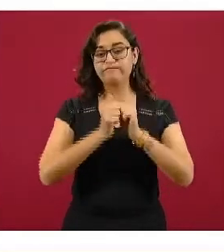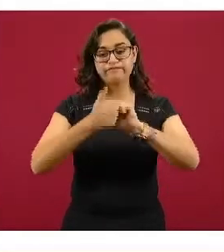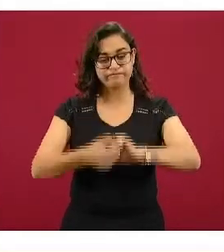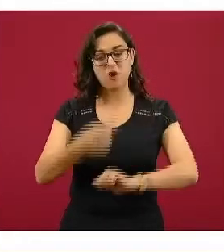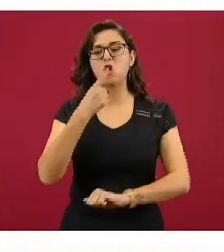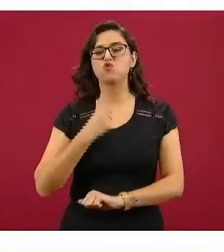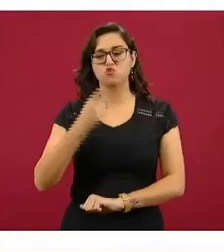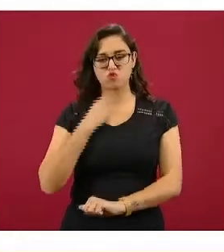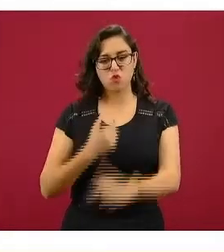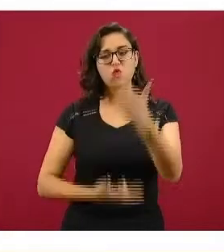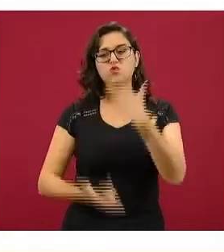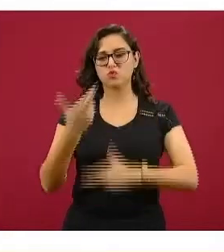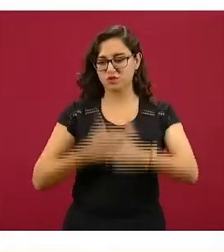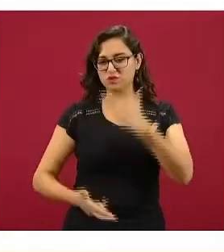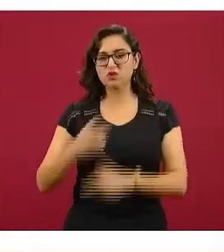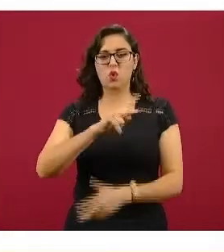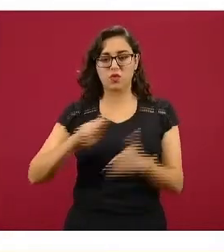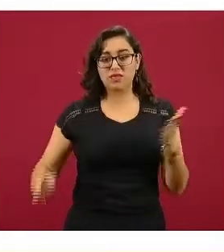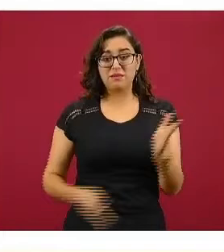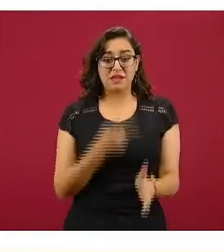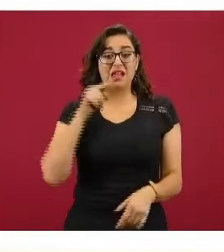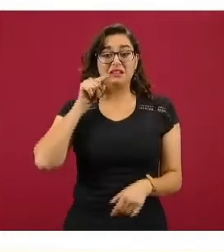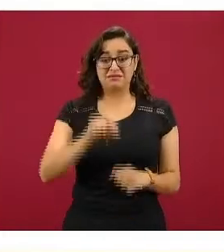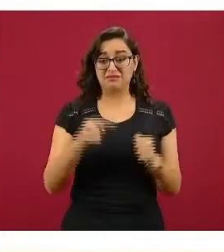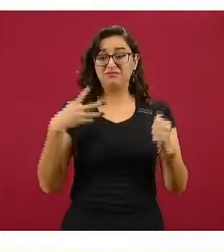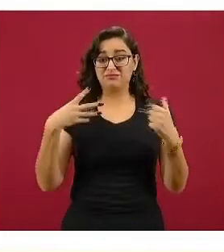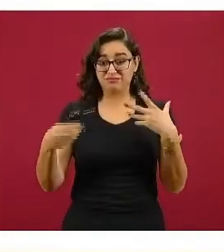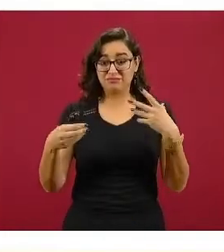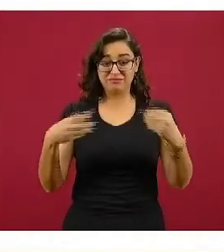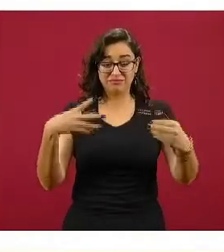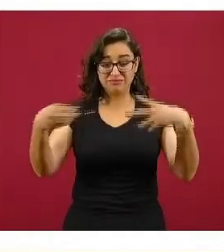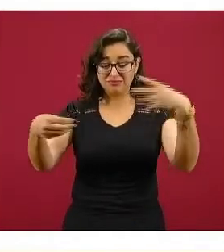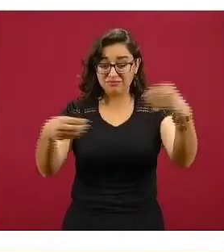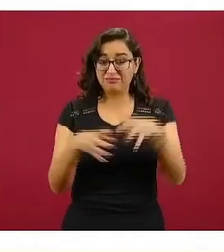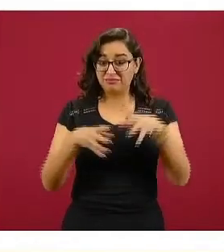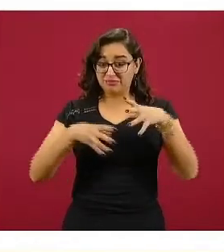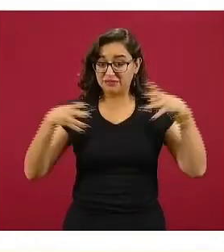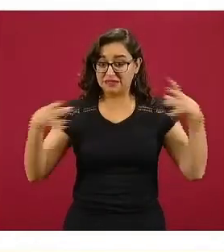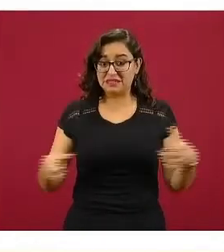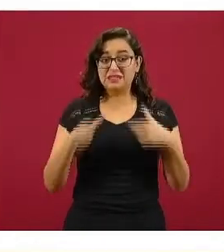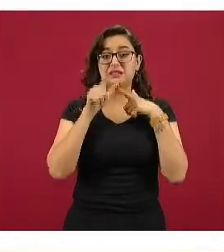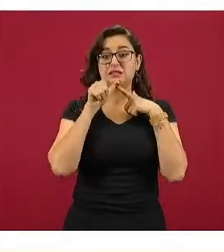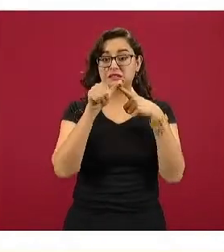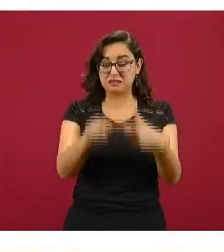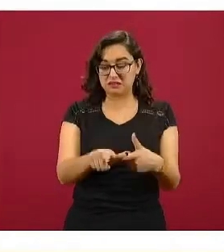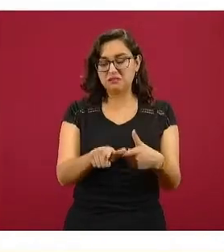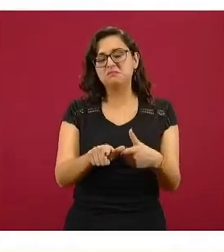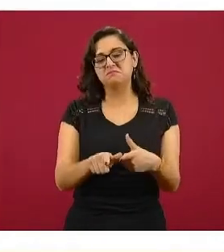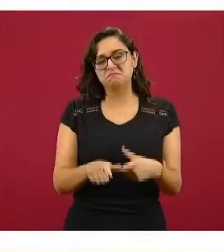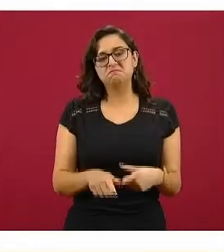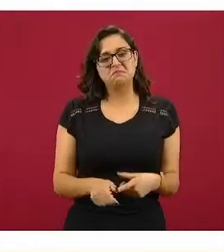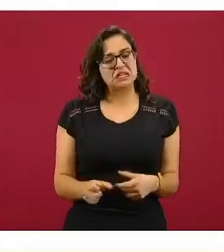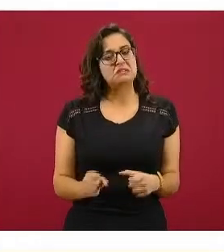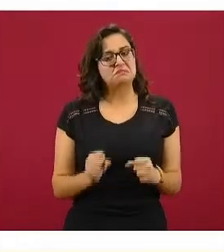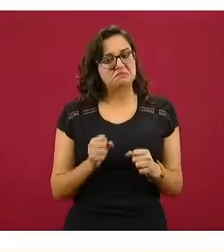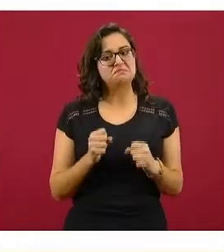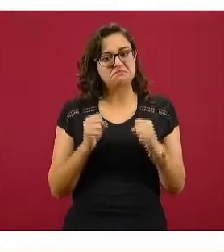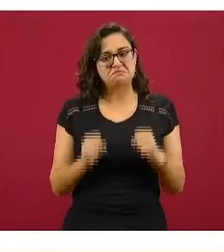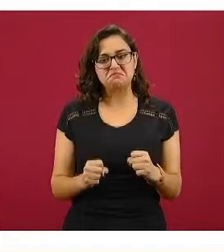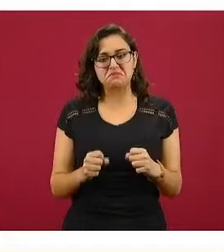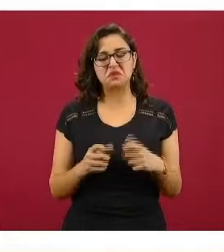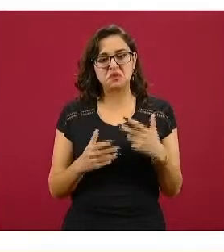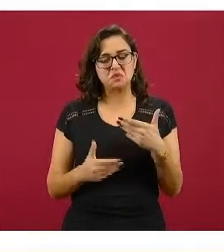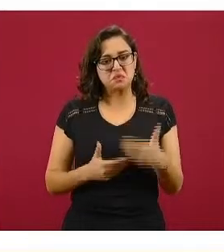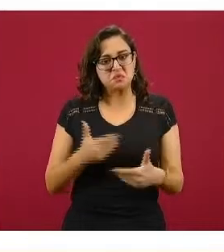continúa creciendo en sus indicadores del semáforo de riesgo epidémico, en que cambien del nivel alto al